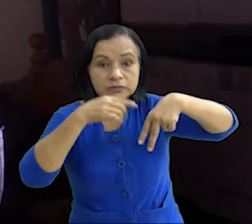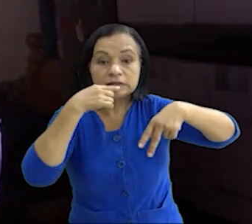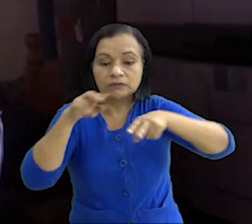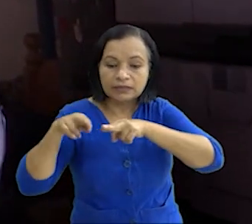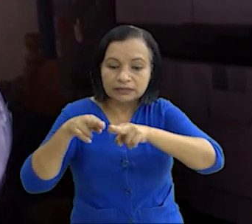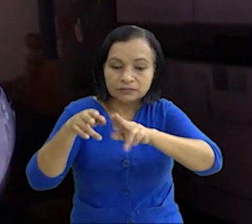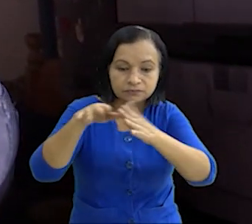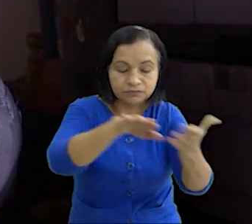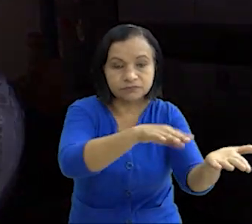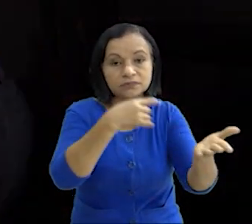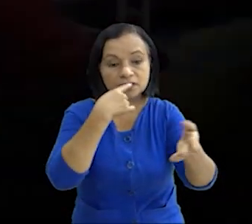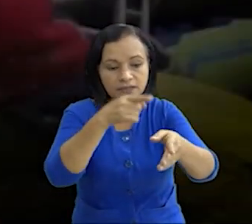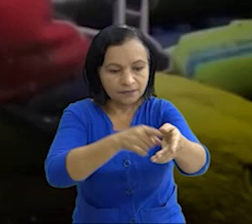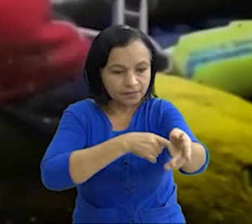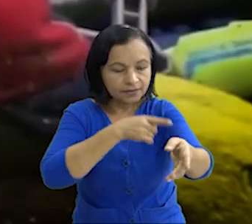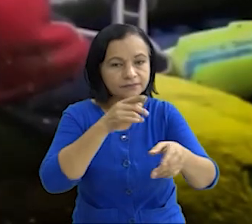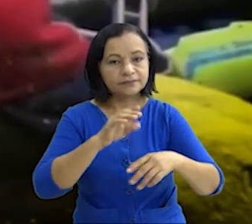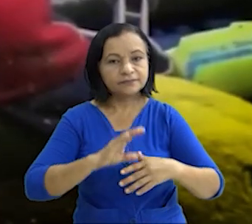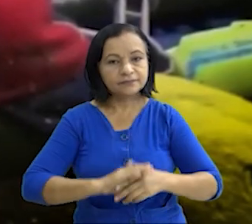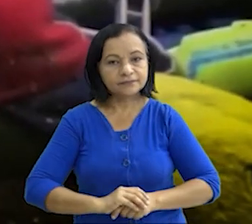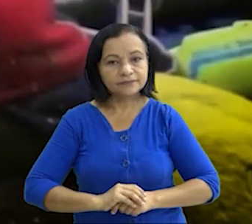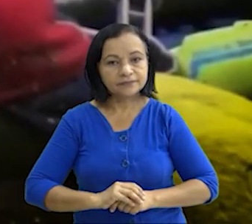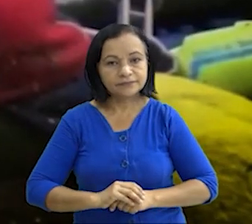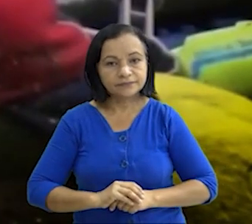desbordó, Leo.